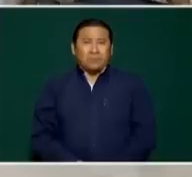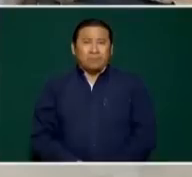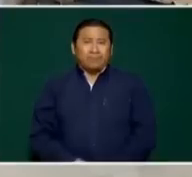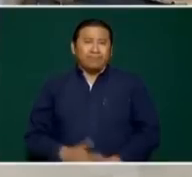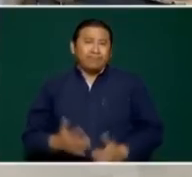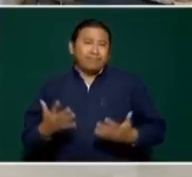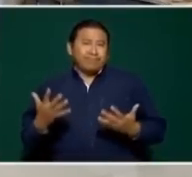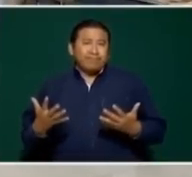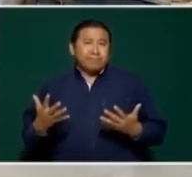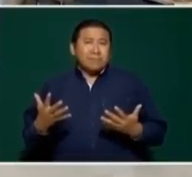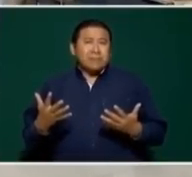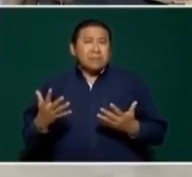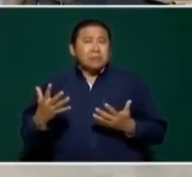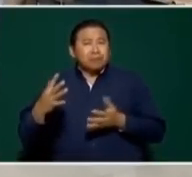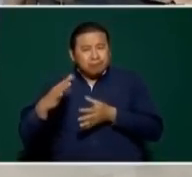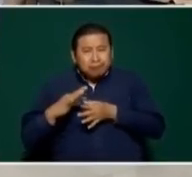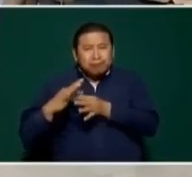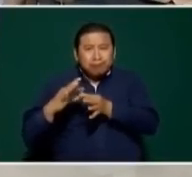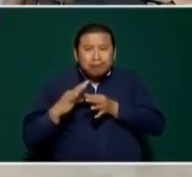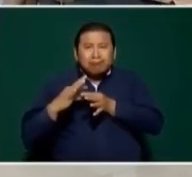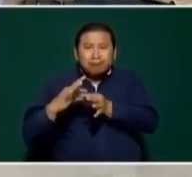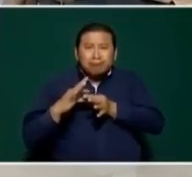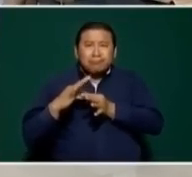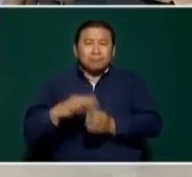y platica uno